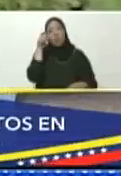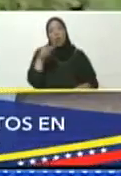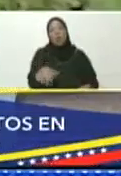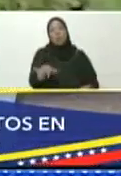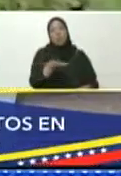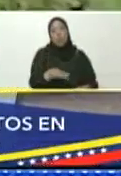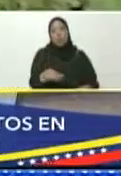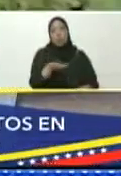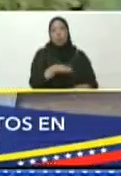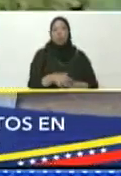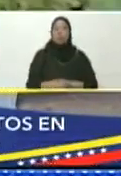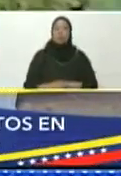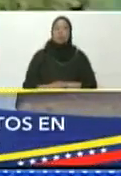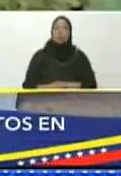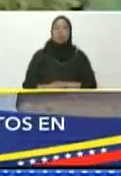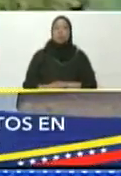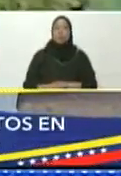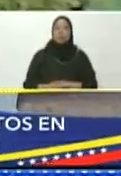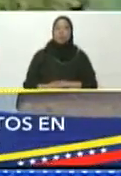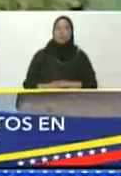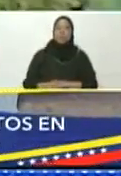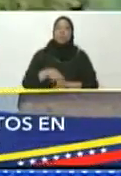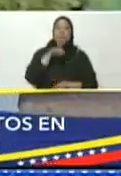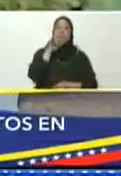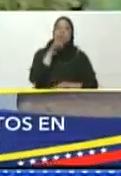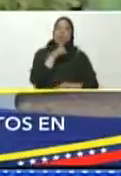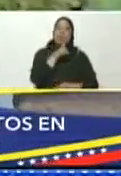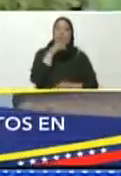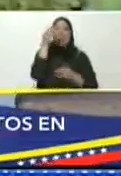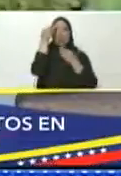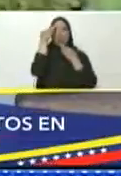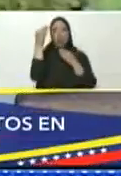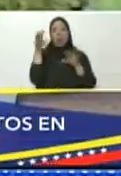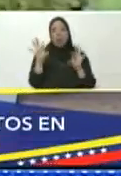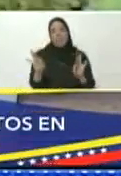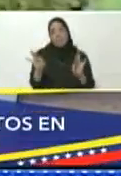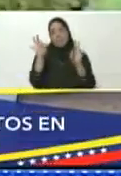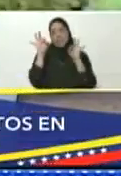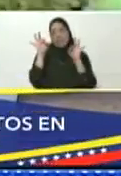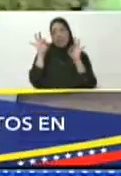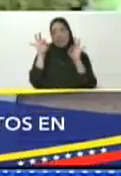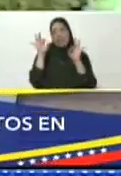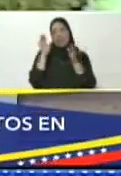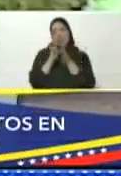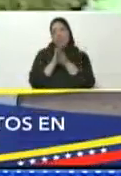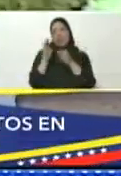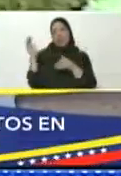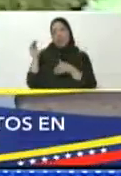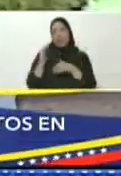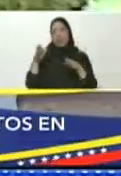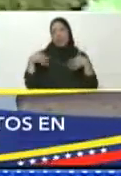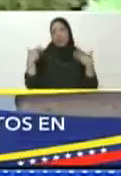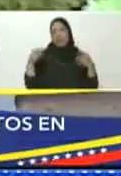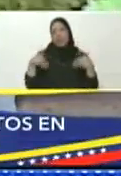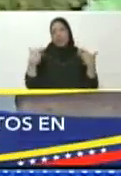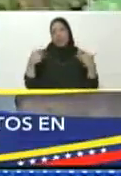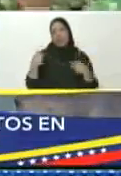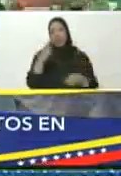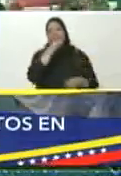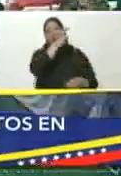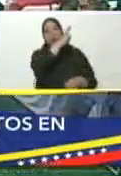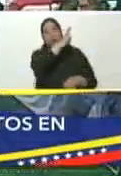base. Ahora vamos a nombrar, para saludarlos especialmente, me alegra tenerlos aquí, a los jefes